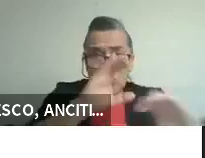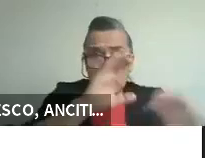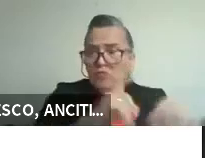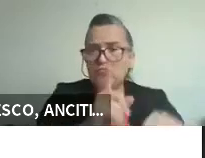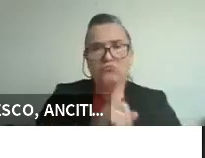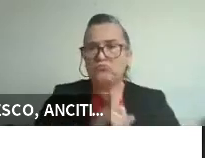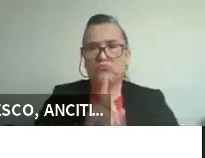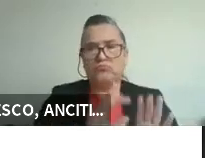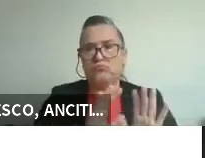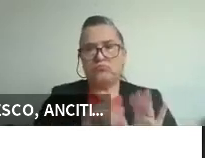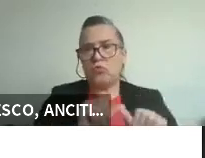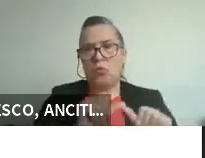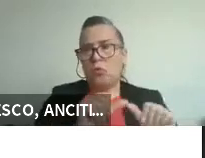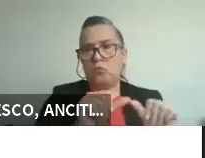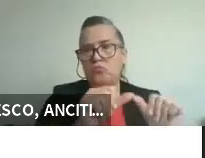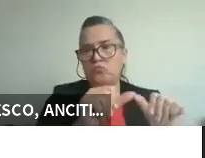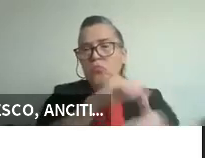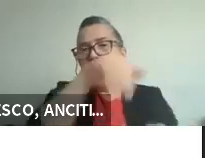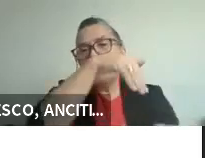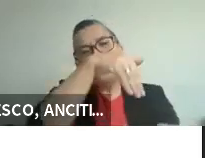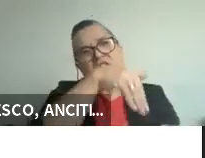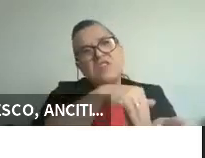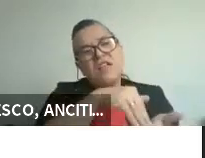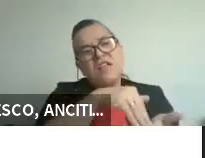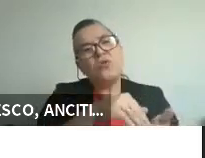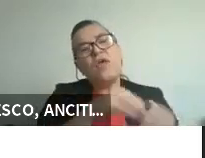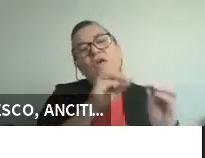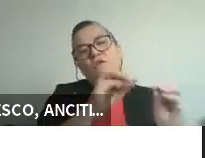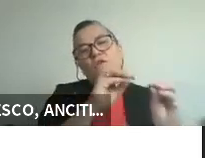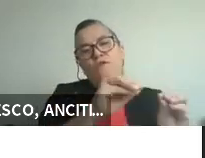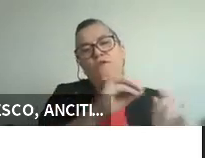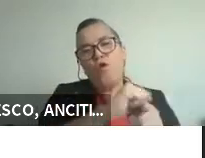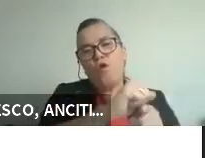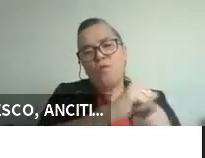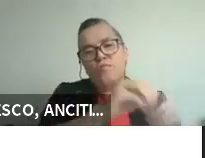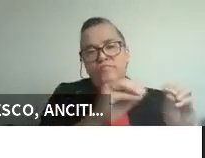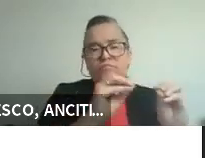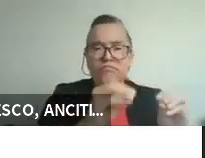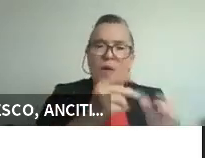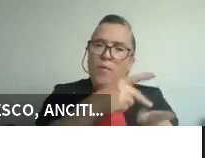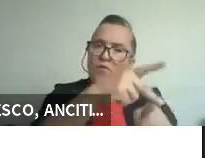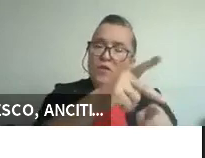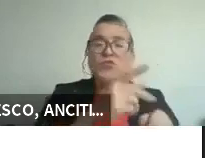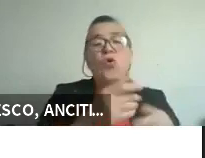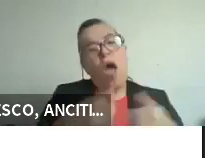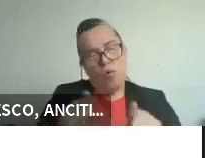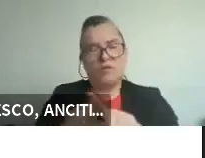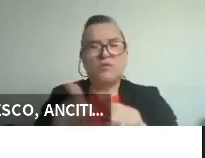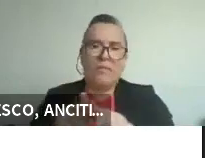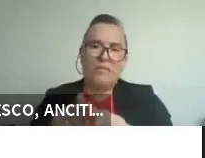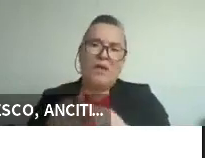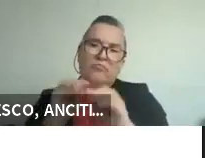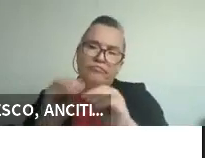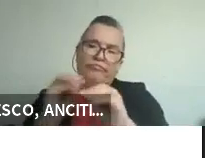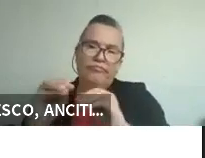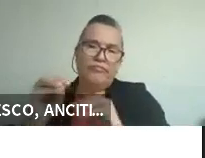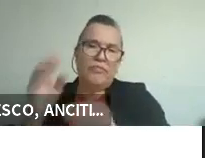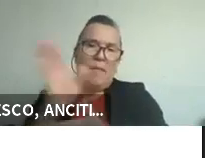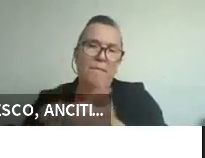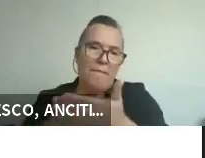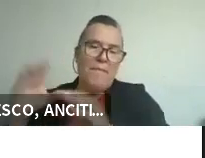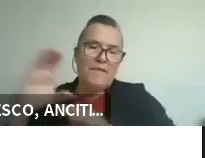mientras existió un centro fundamentalmente de formación de profesionales aunque se enseñaban materias científicas